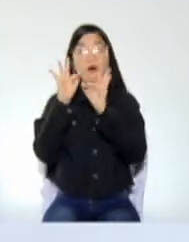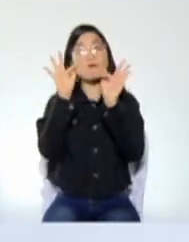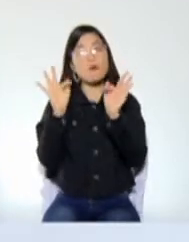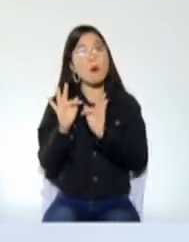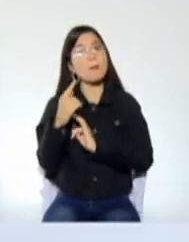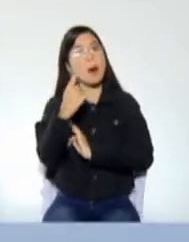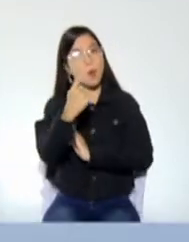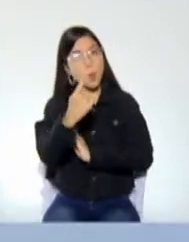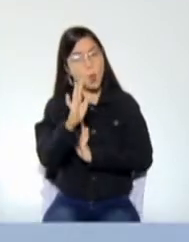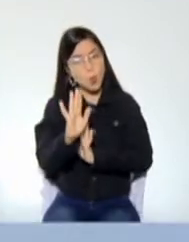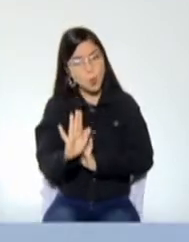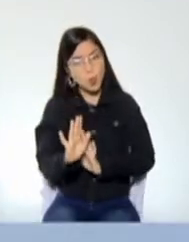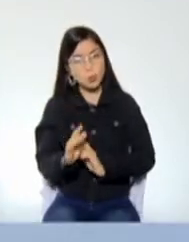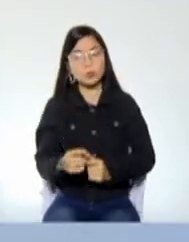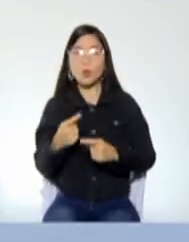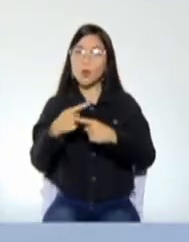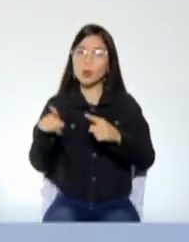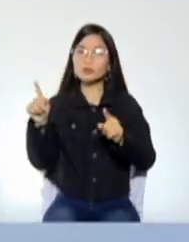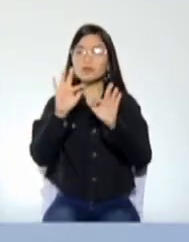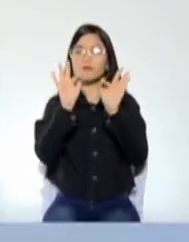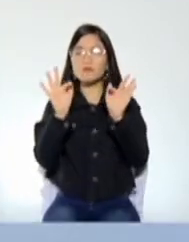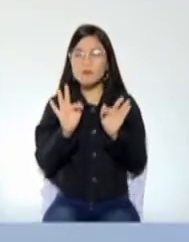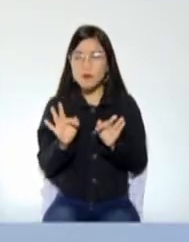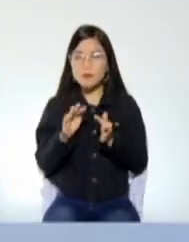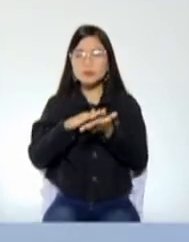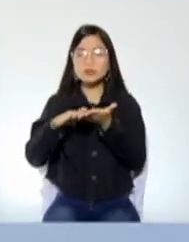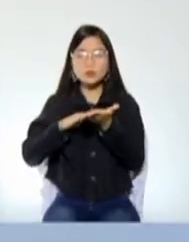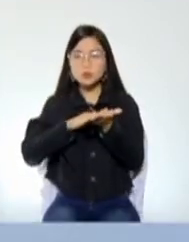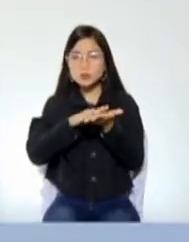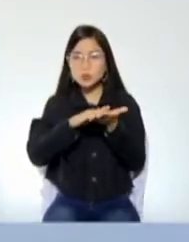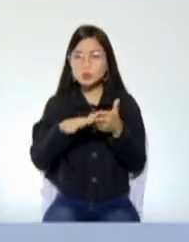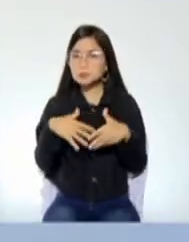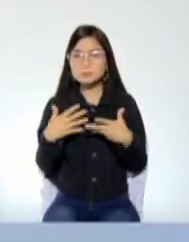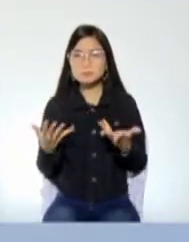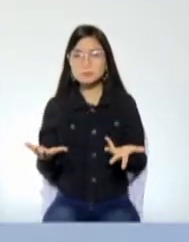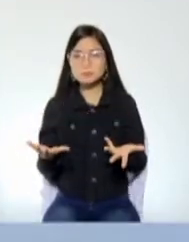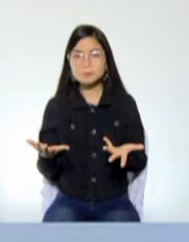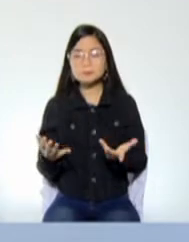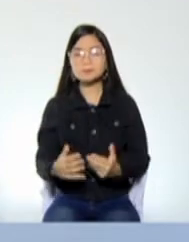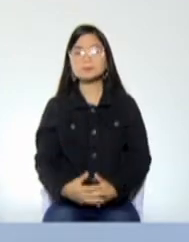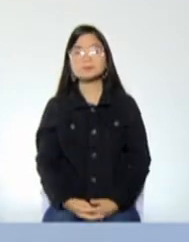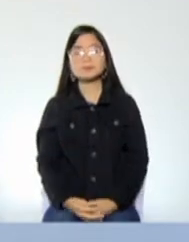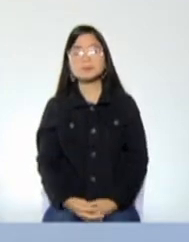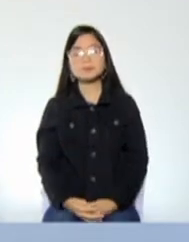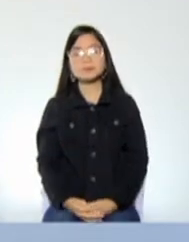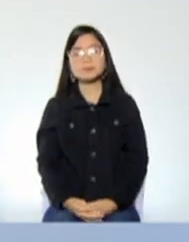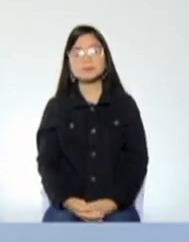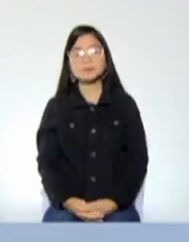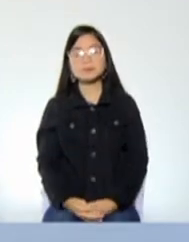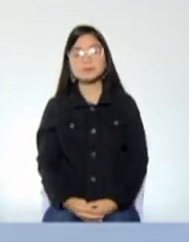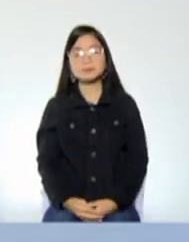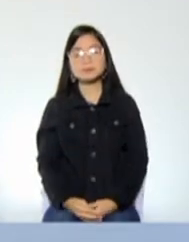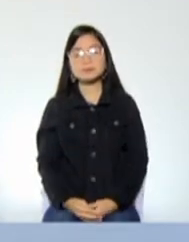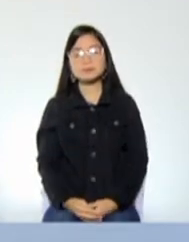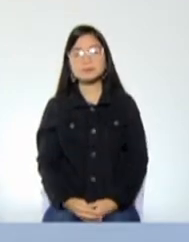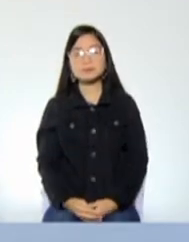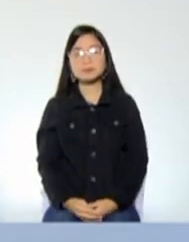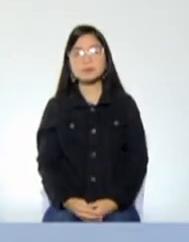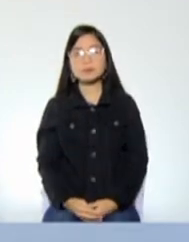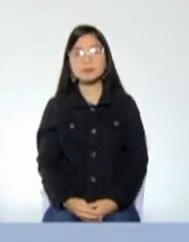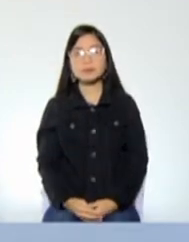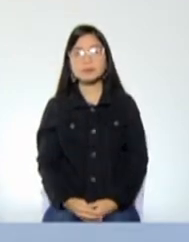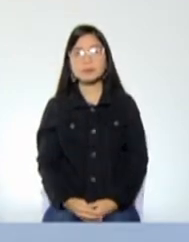podemos encontrar es la factorización de cuadrados perfectos, donde buscamos la